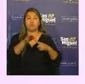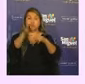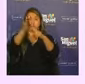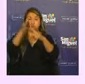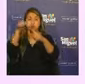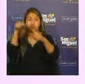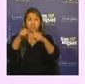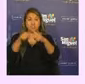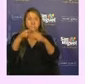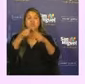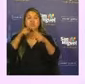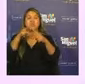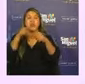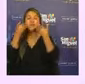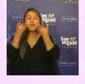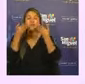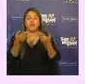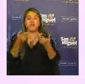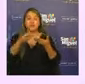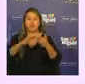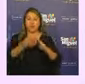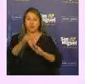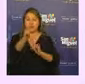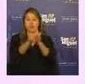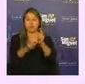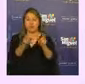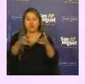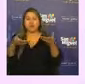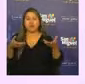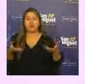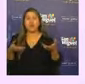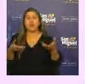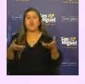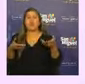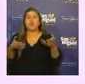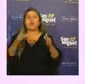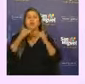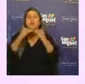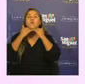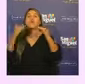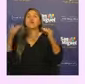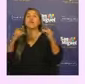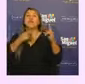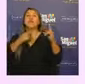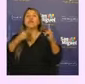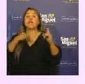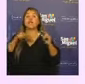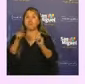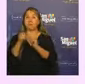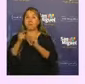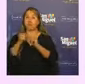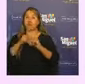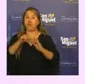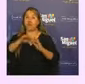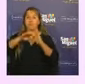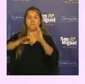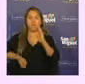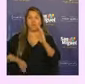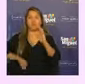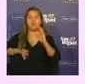el beneficio de la comunidad por sobre cualquier interés personal, por sobre cualquier